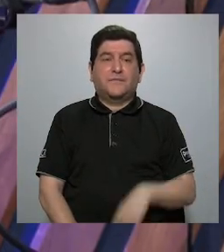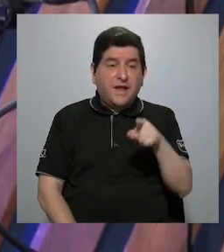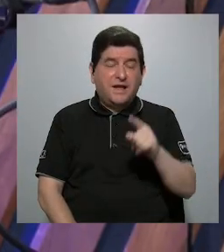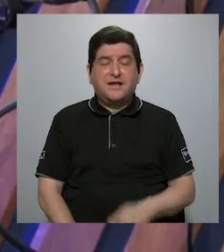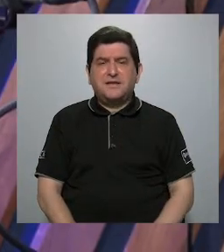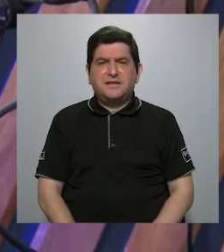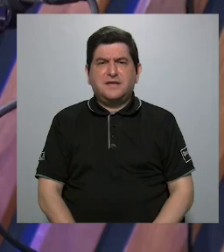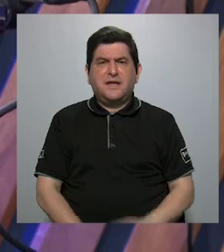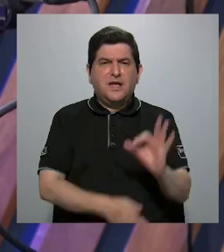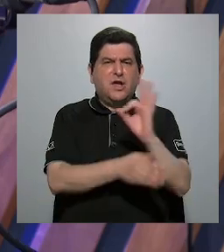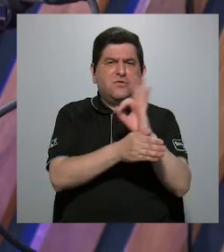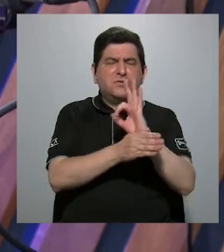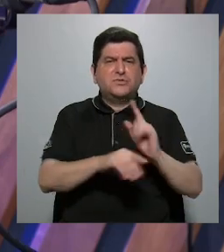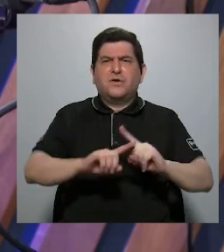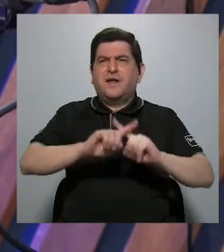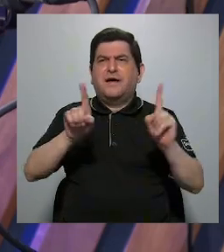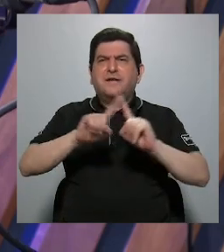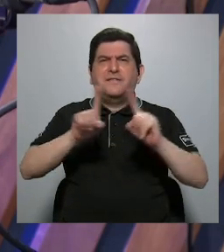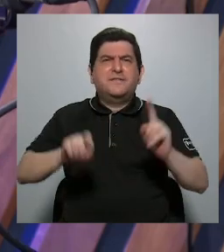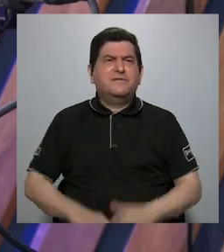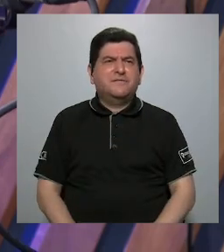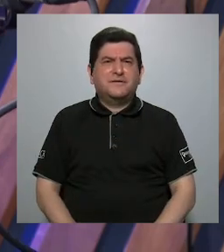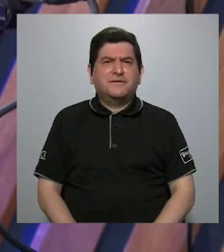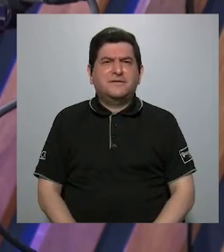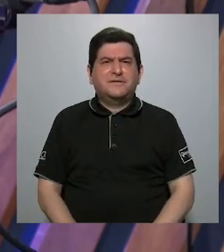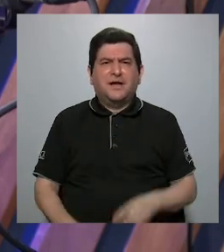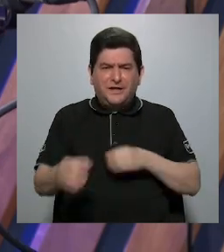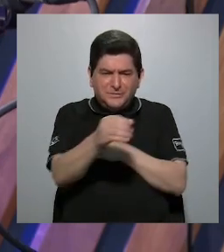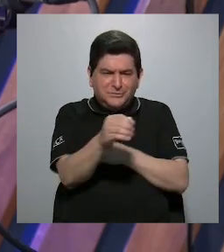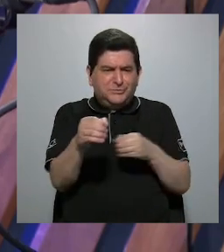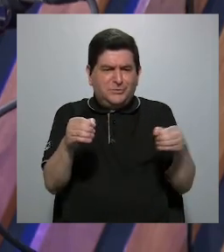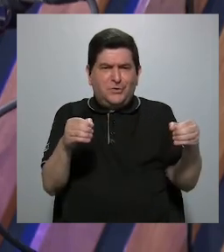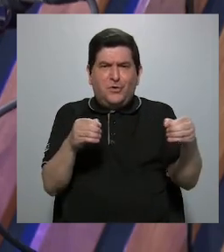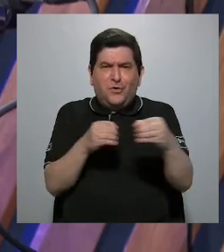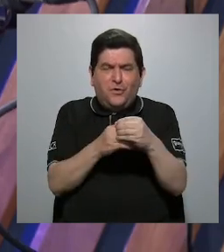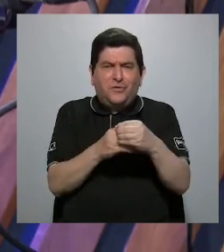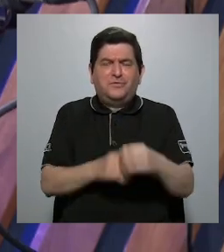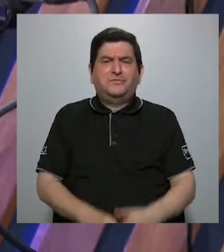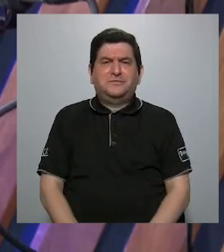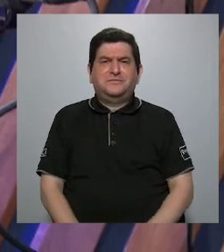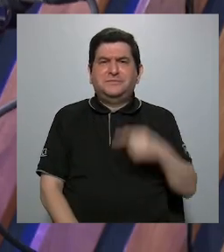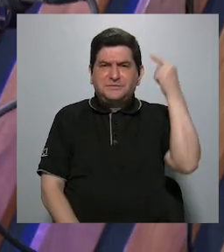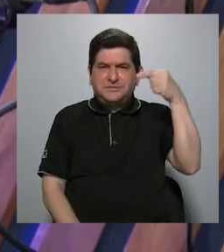y allí funcionaron varias